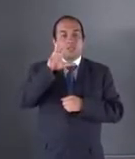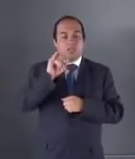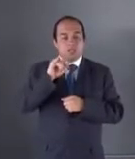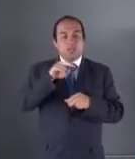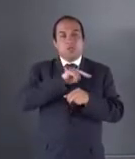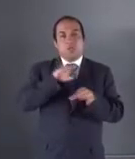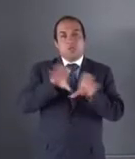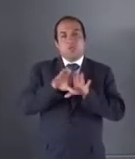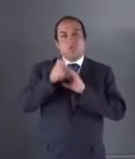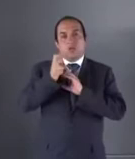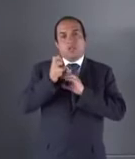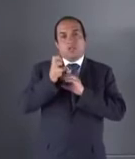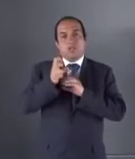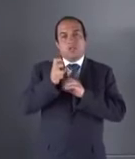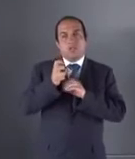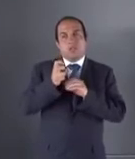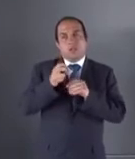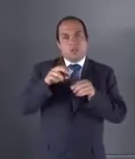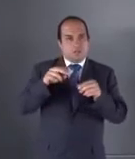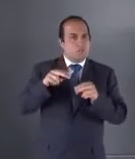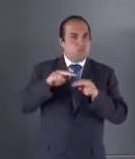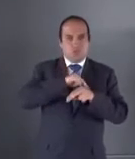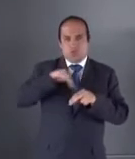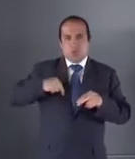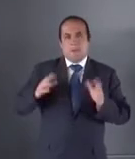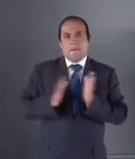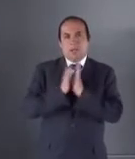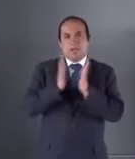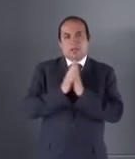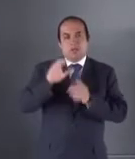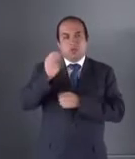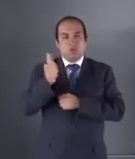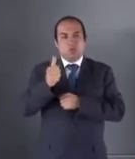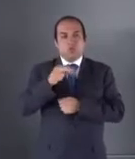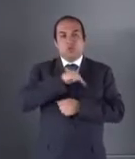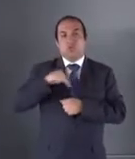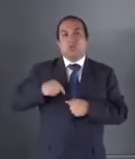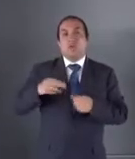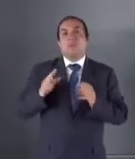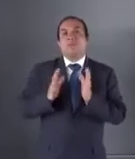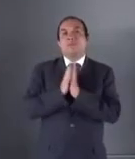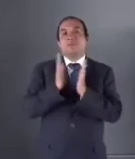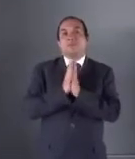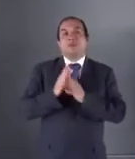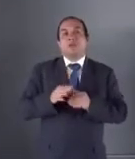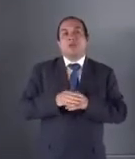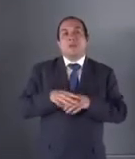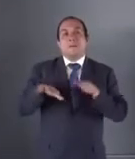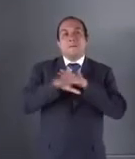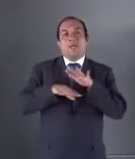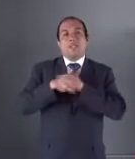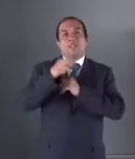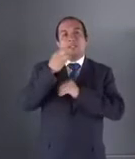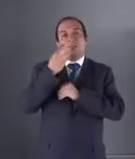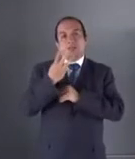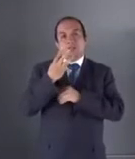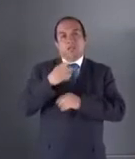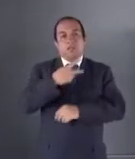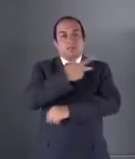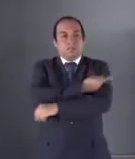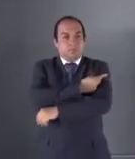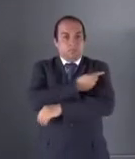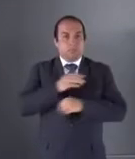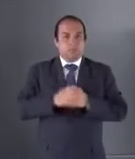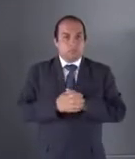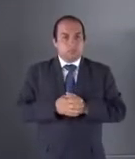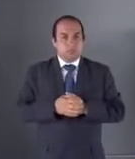estado participando en otros, en particular vamos a participar activamente en la fase 3 de las vacunas CanSino y Janssen, que